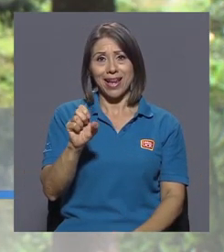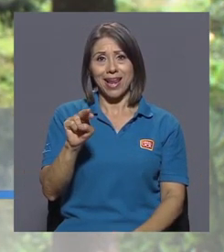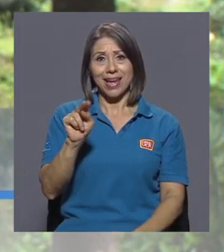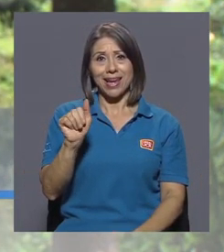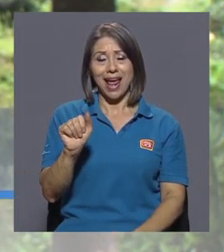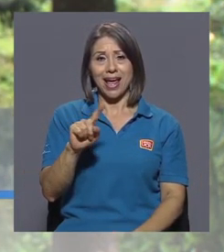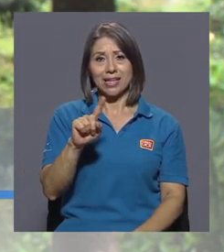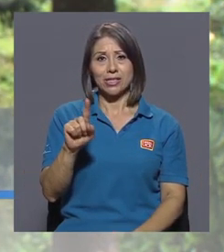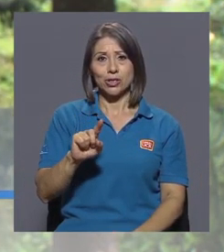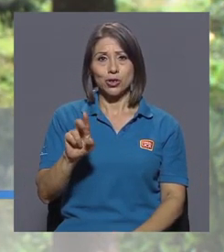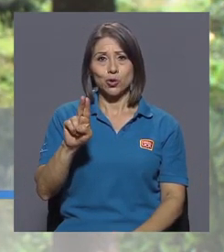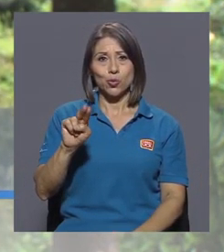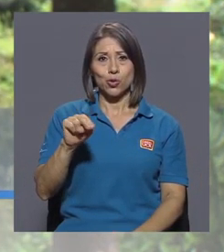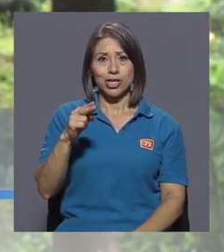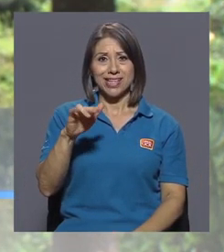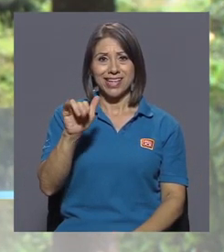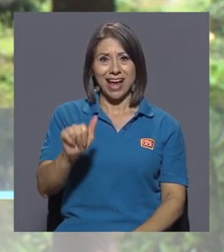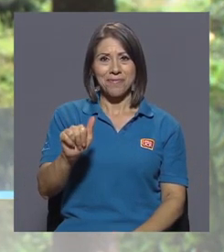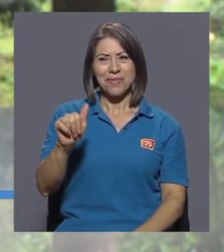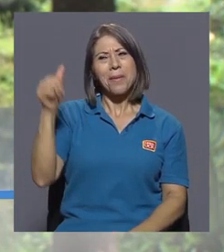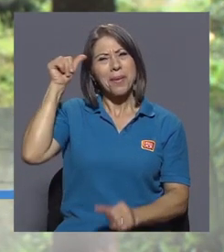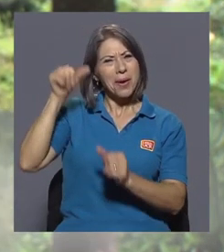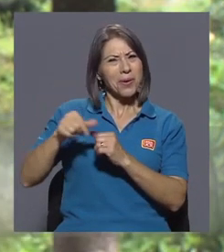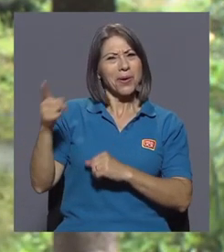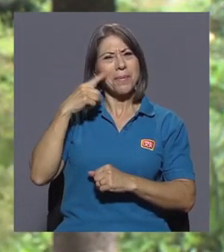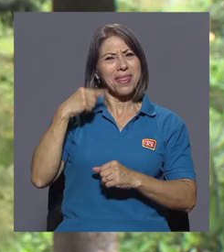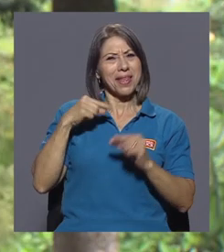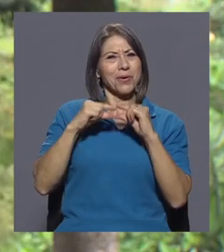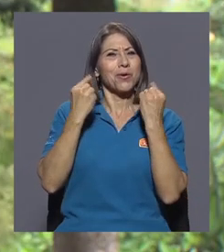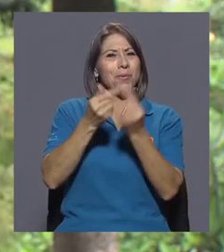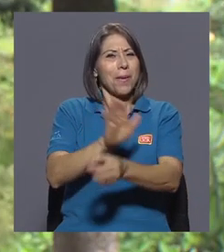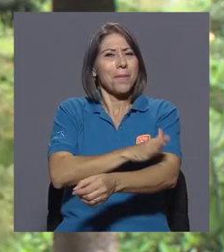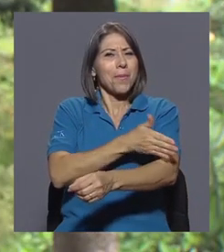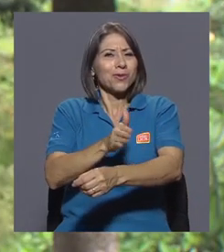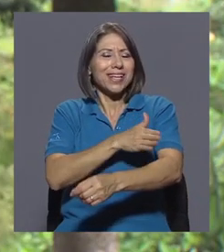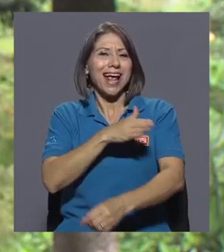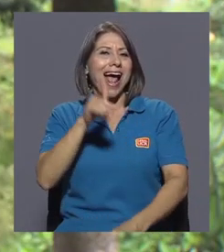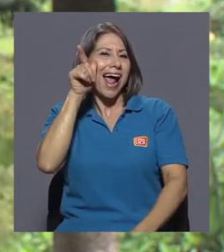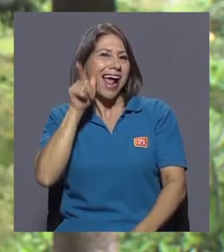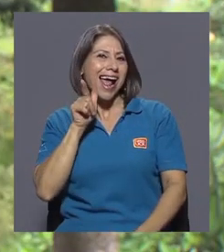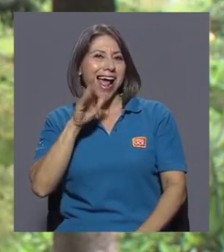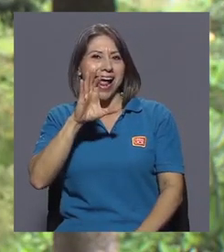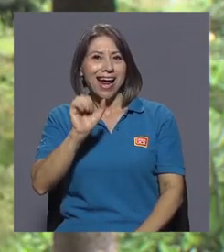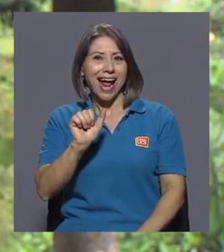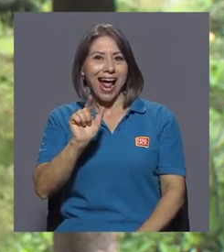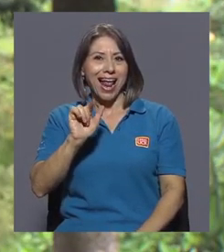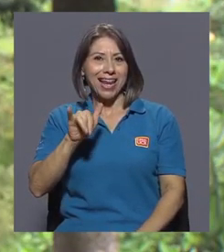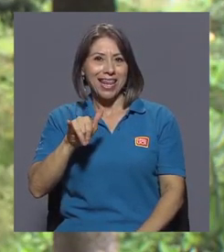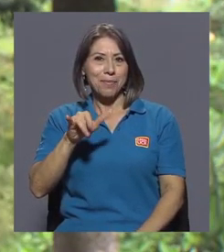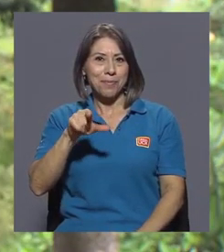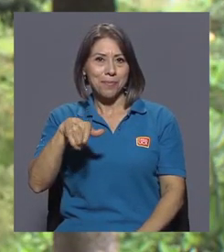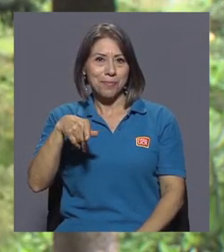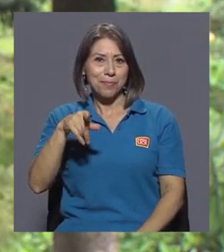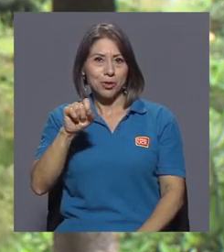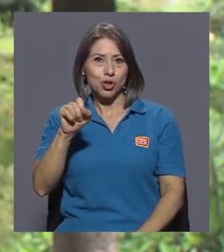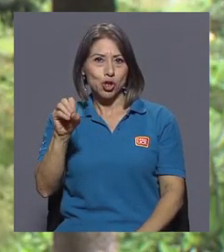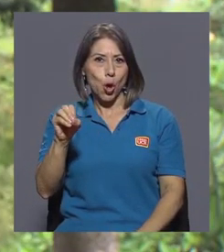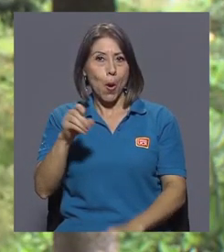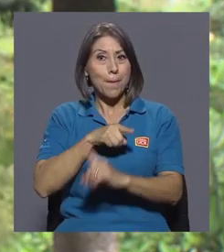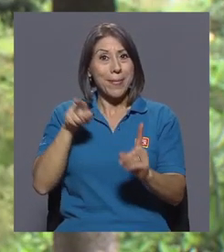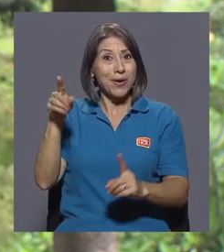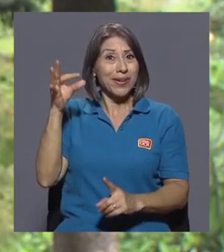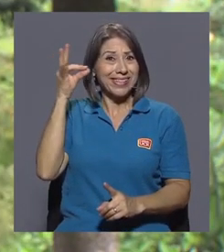me contaron que grupo era música calipso en efecto en efecto se halla entre gran pro música calipso pero esta directora comenzó como a